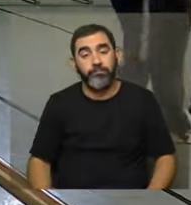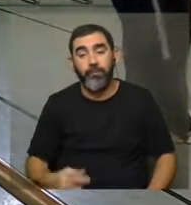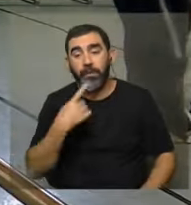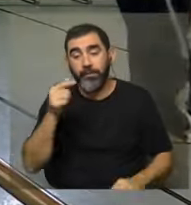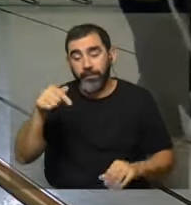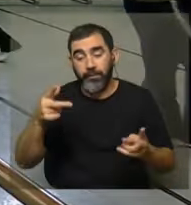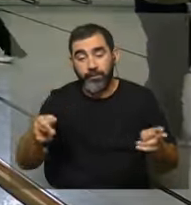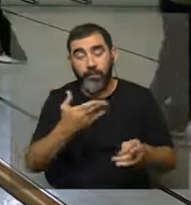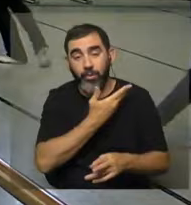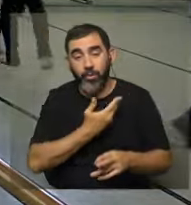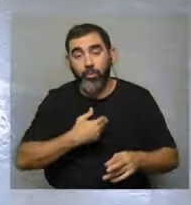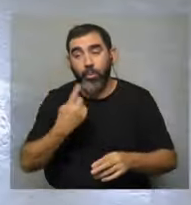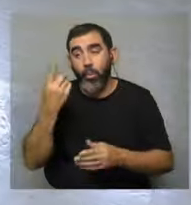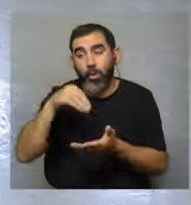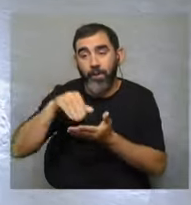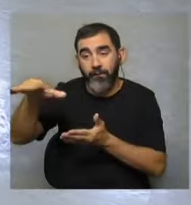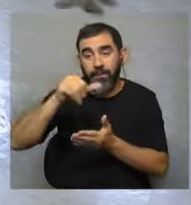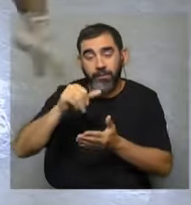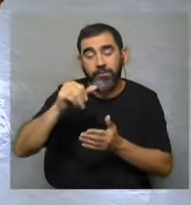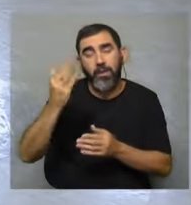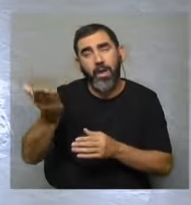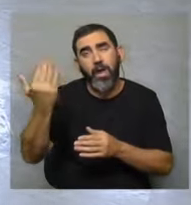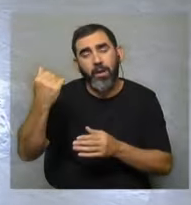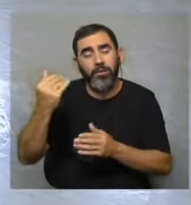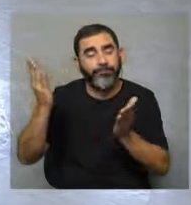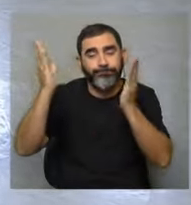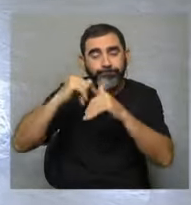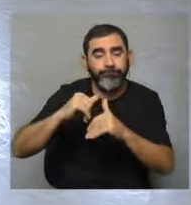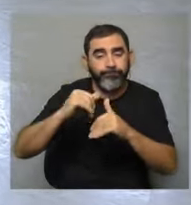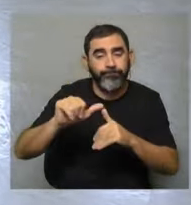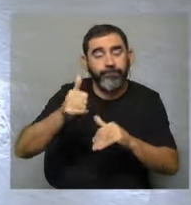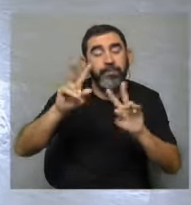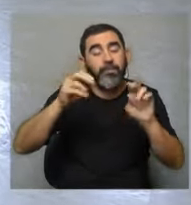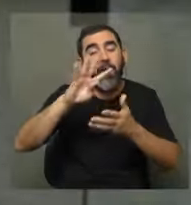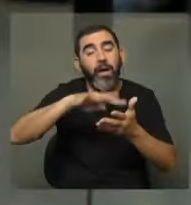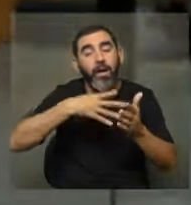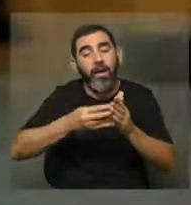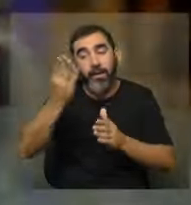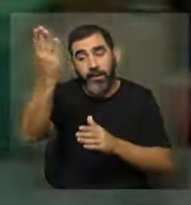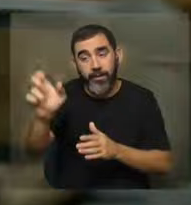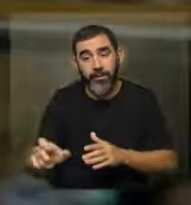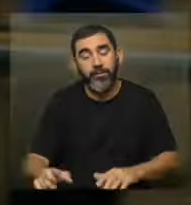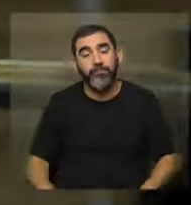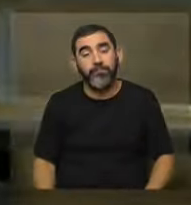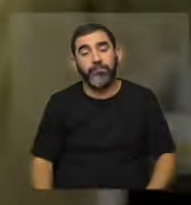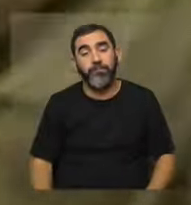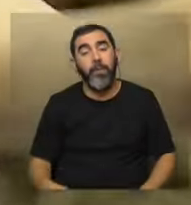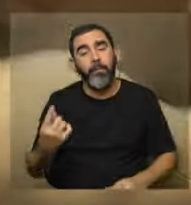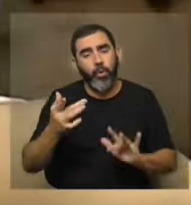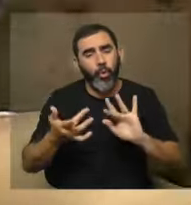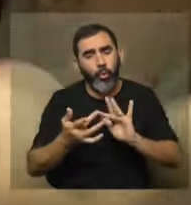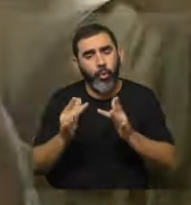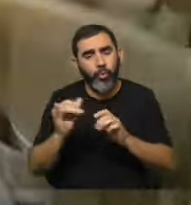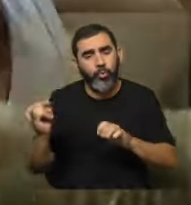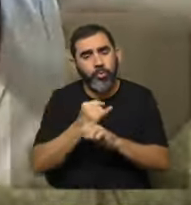periodo se le convocó una vez y que en otra ocasión no se pudo concretar por un tema de agenda del propio boca pero que el vínculo desde la